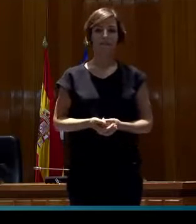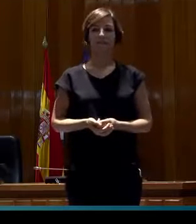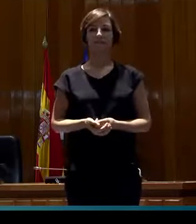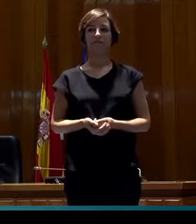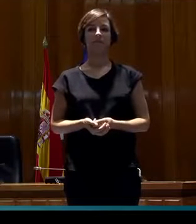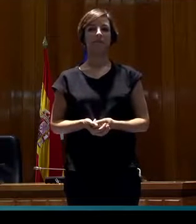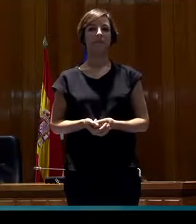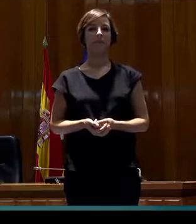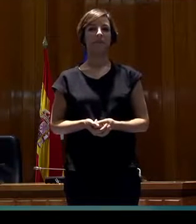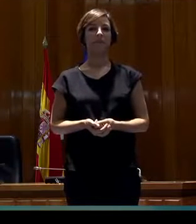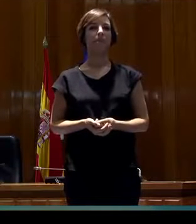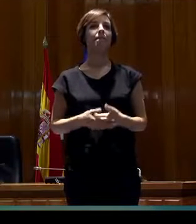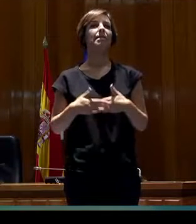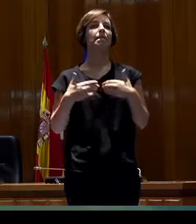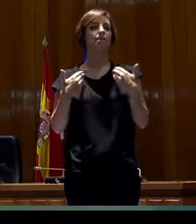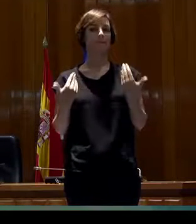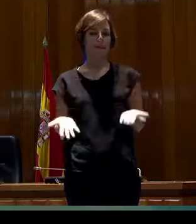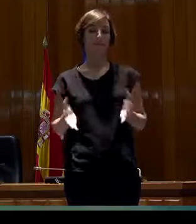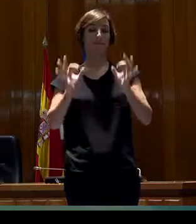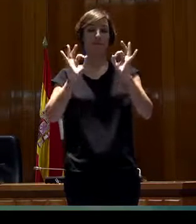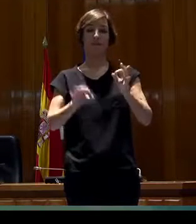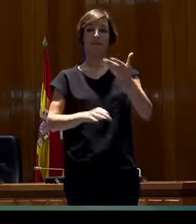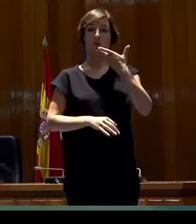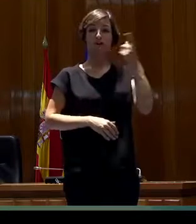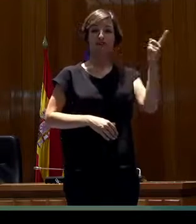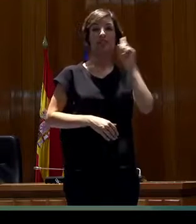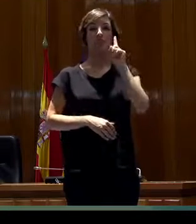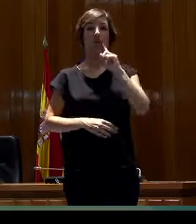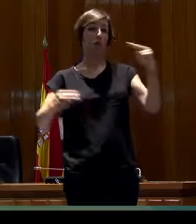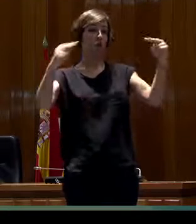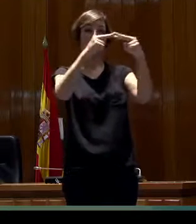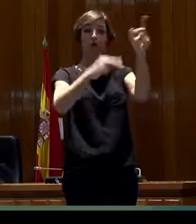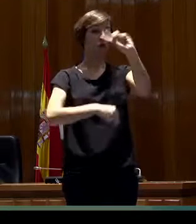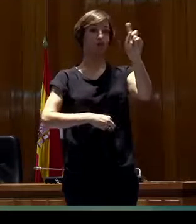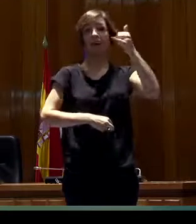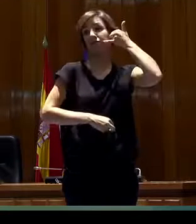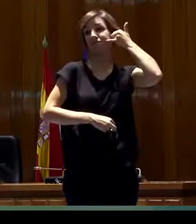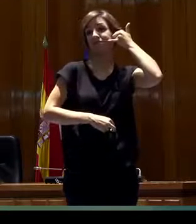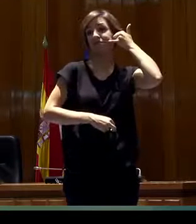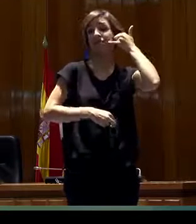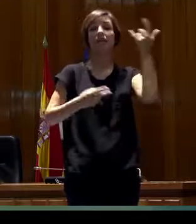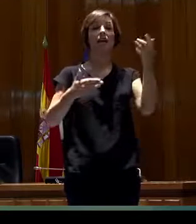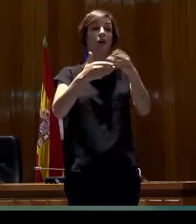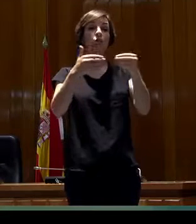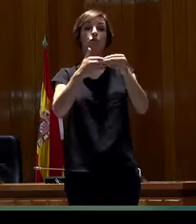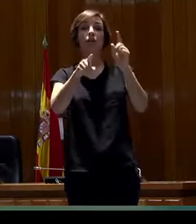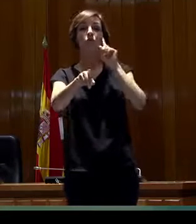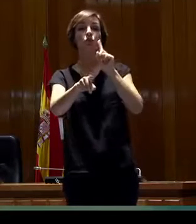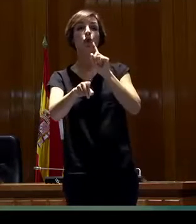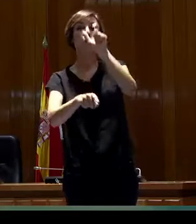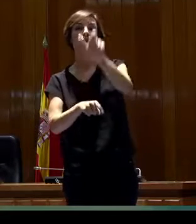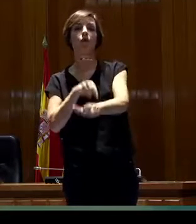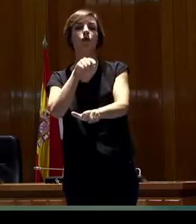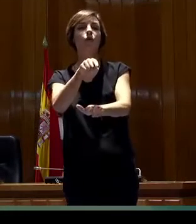También, precisamente porque la persona oyente y la persona sorda no se están viendo, el usuario sordo, la persona sorda